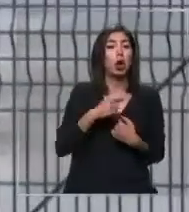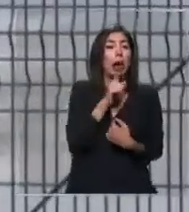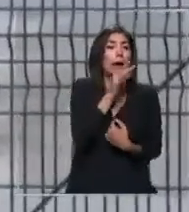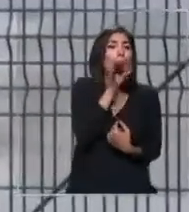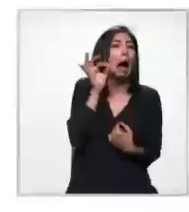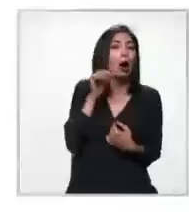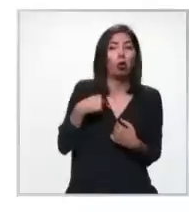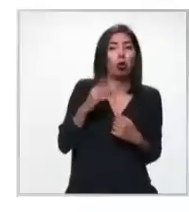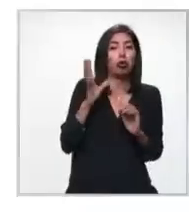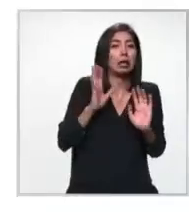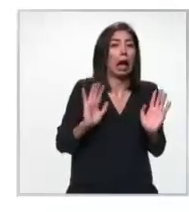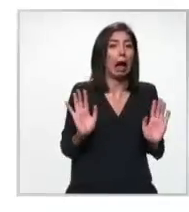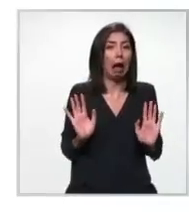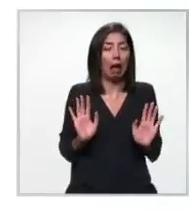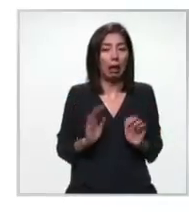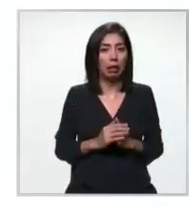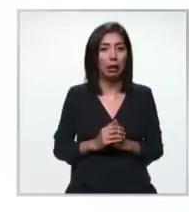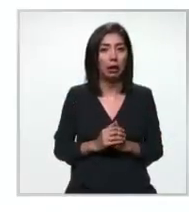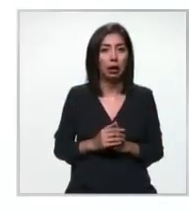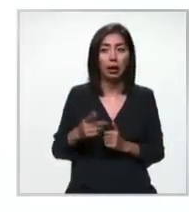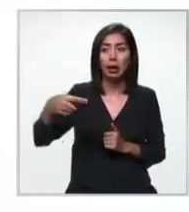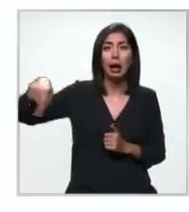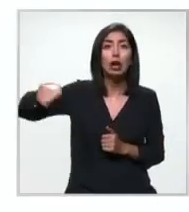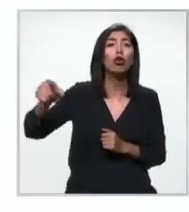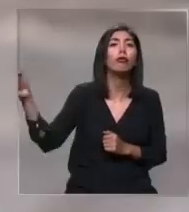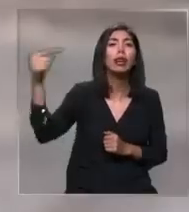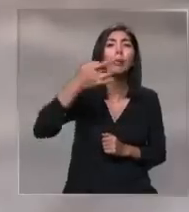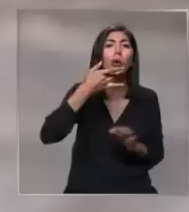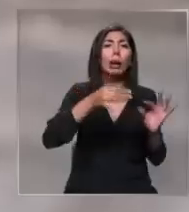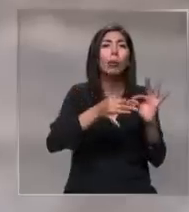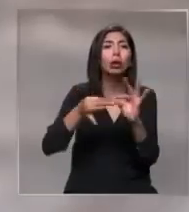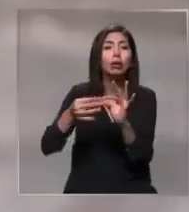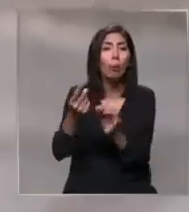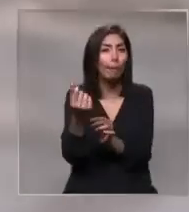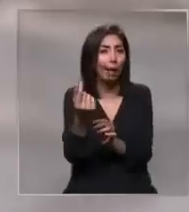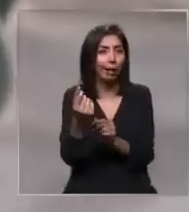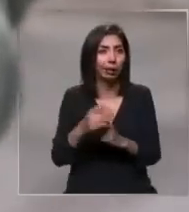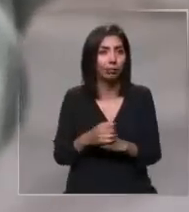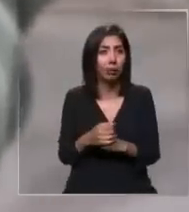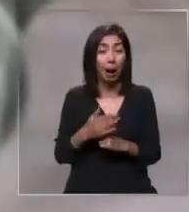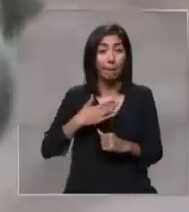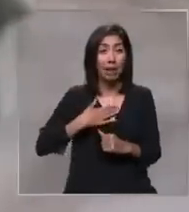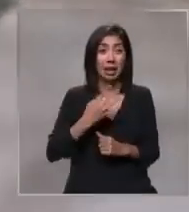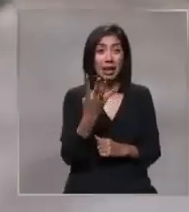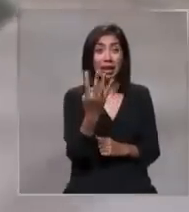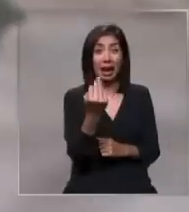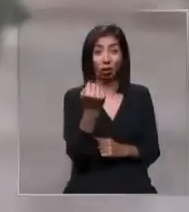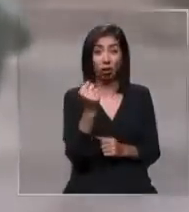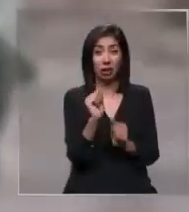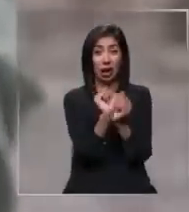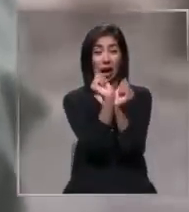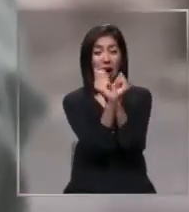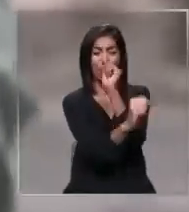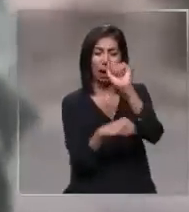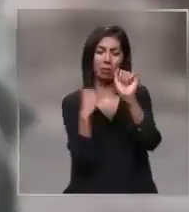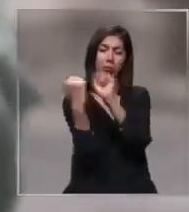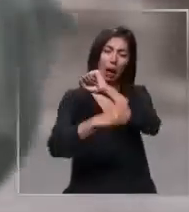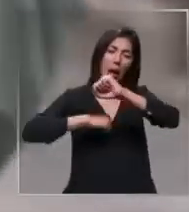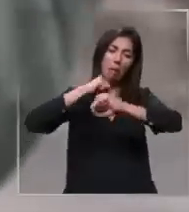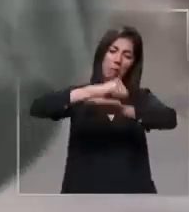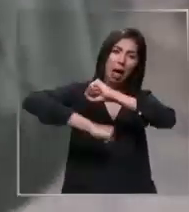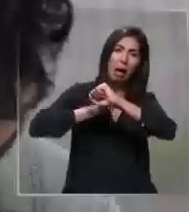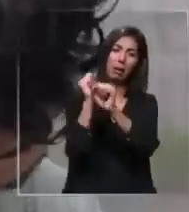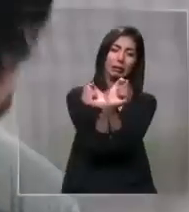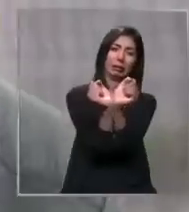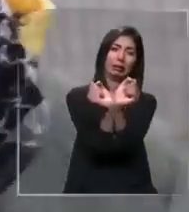nada, que ellos venían por plata, ¿no? Pusieron como 14 amarras de esas de plástico, tanto como en